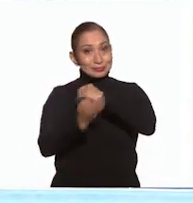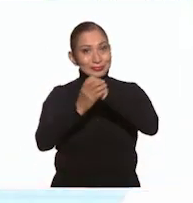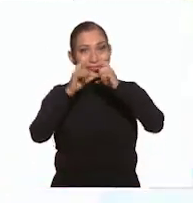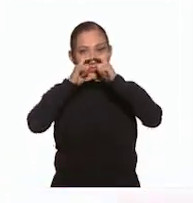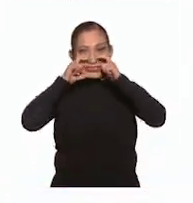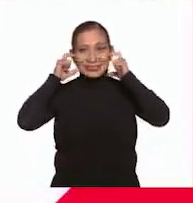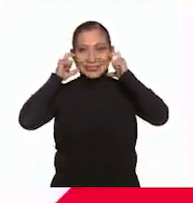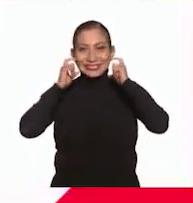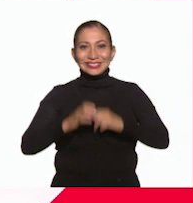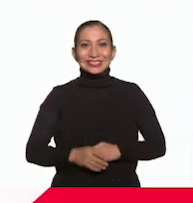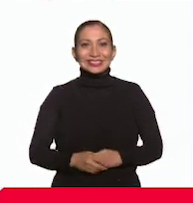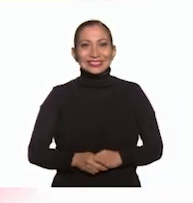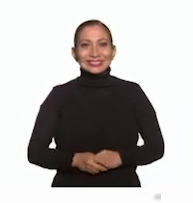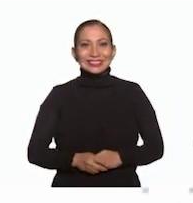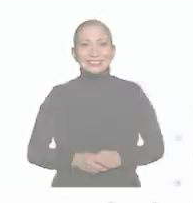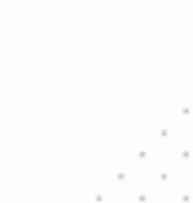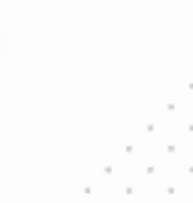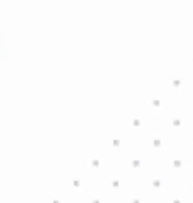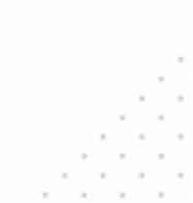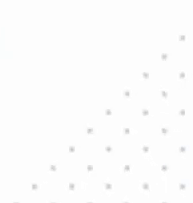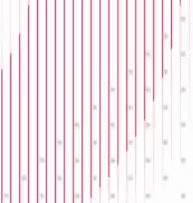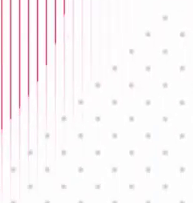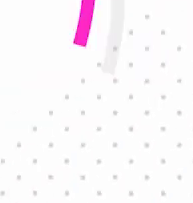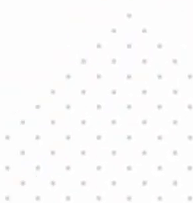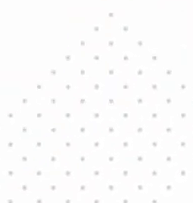la protección.